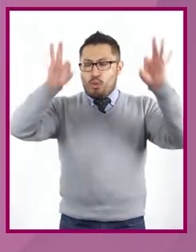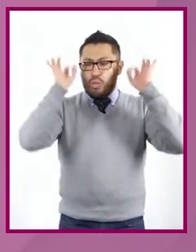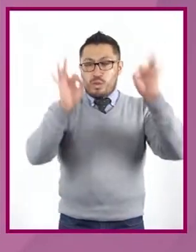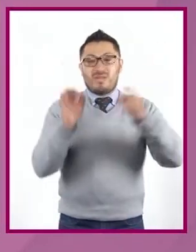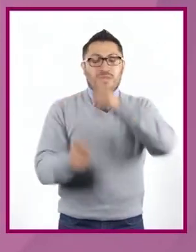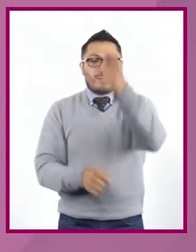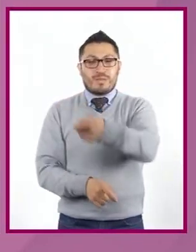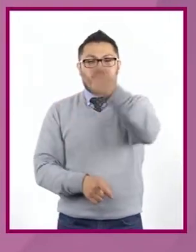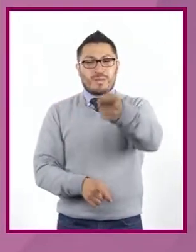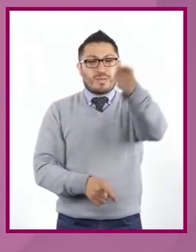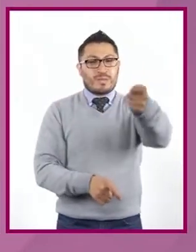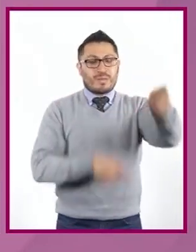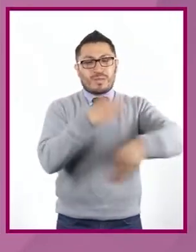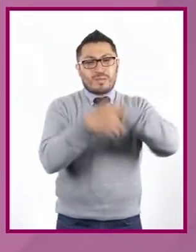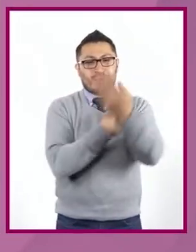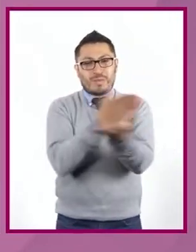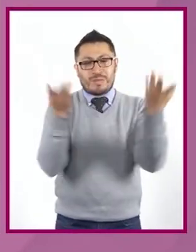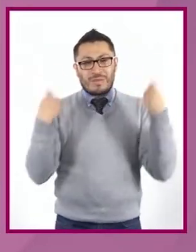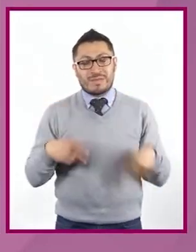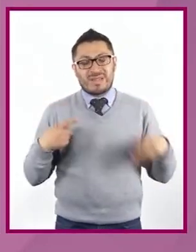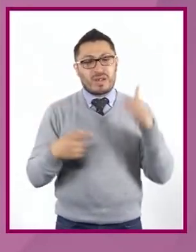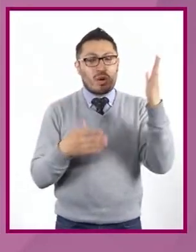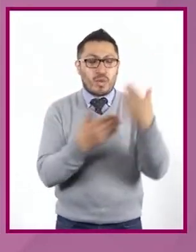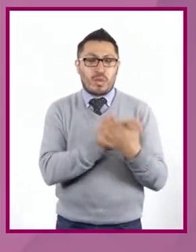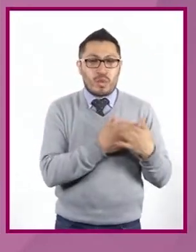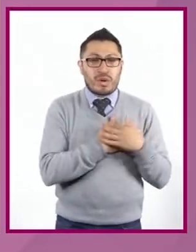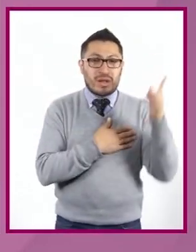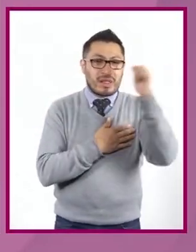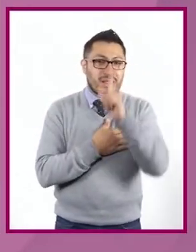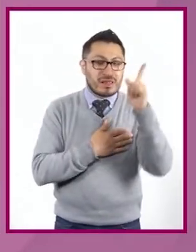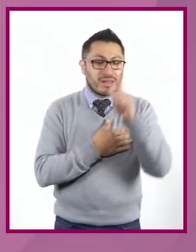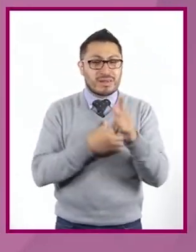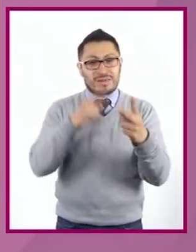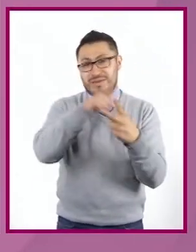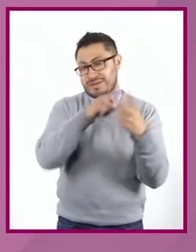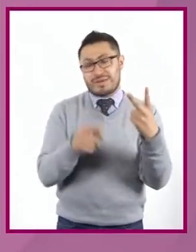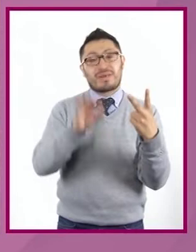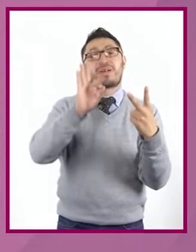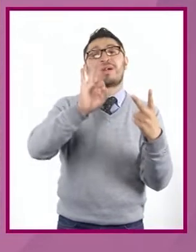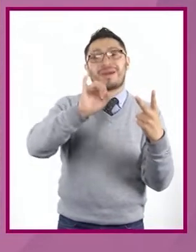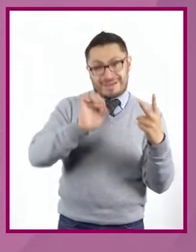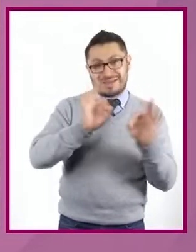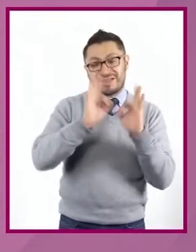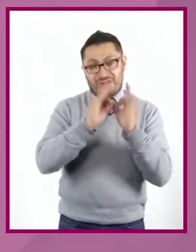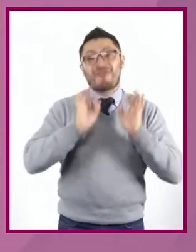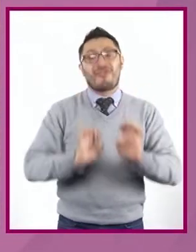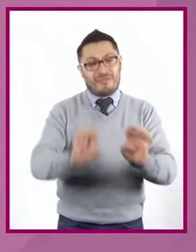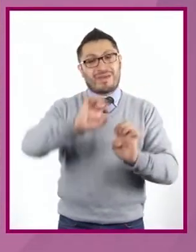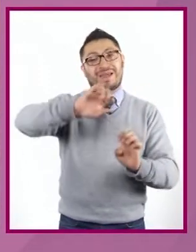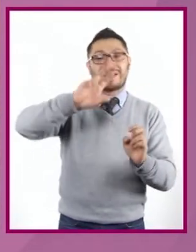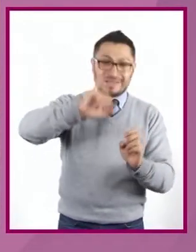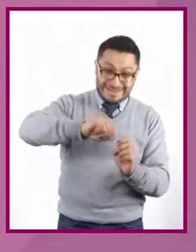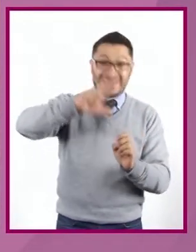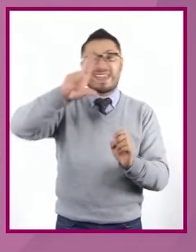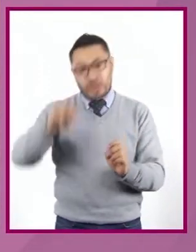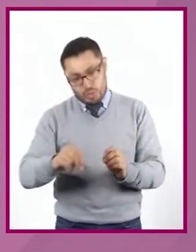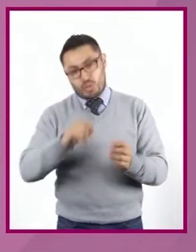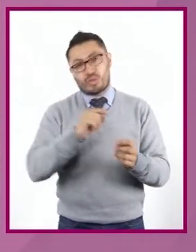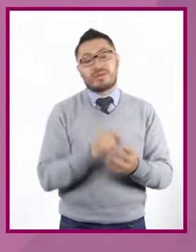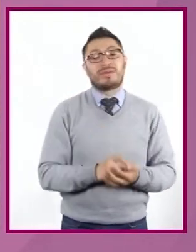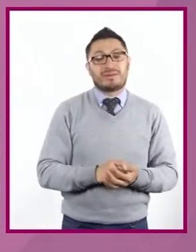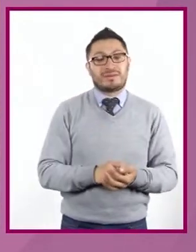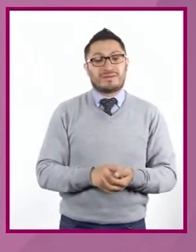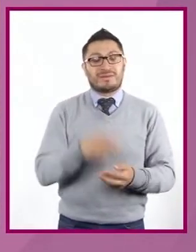enorme saludar a todos los que quieren y aman el lenguaje tanto formal como informal. Pues los invito a ambos a